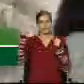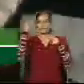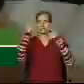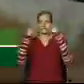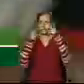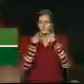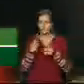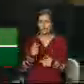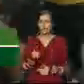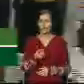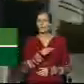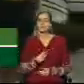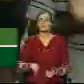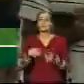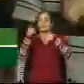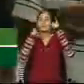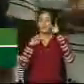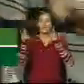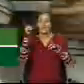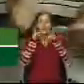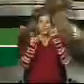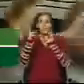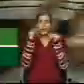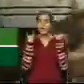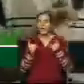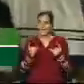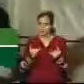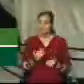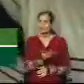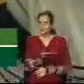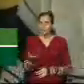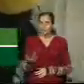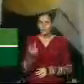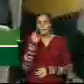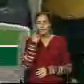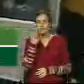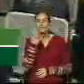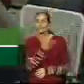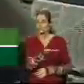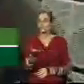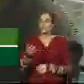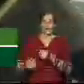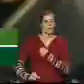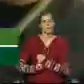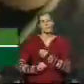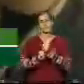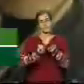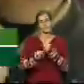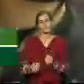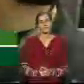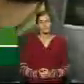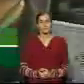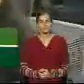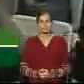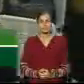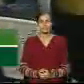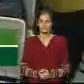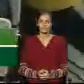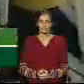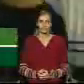El compañero comandante los está tuiteando y los está tuiteando a ustedes, compañeros.